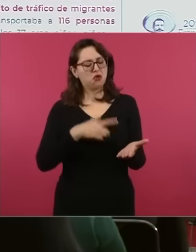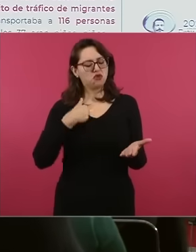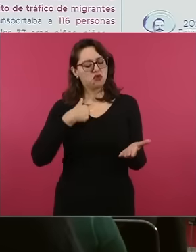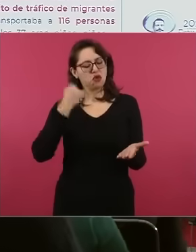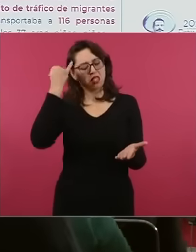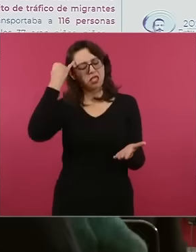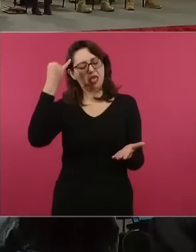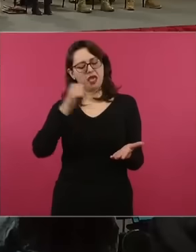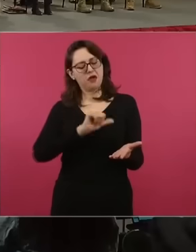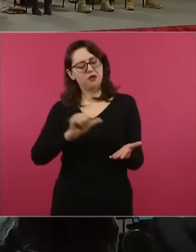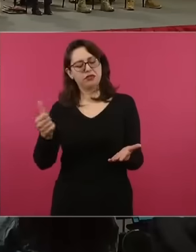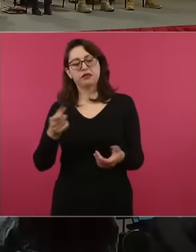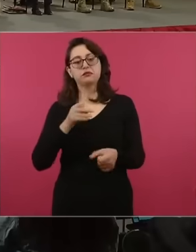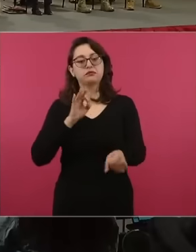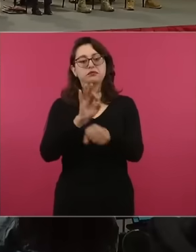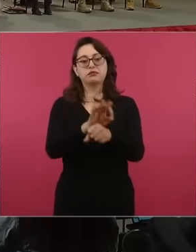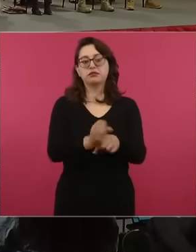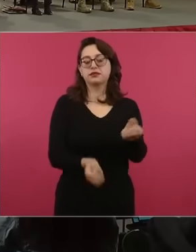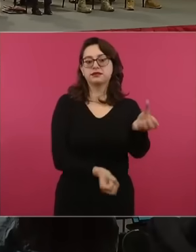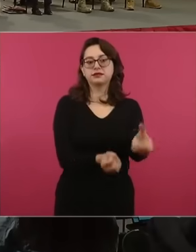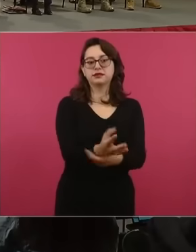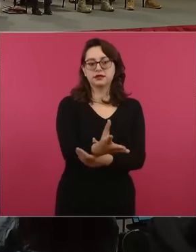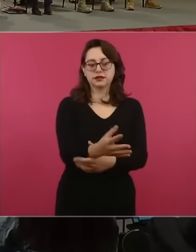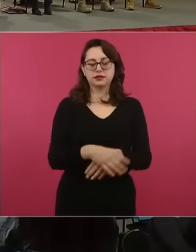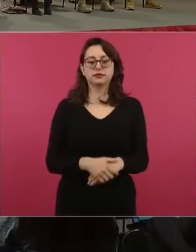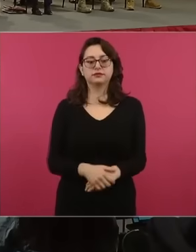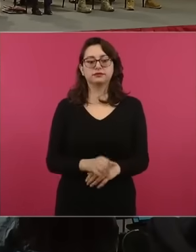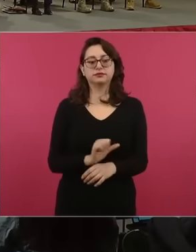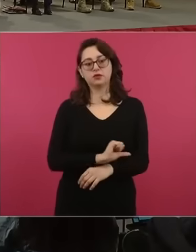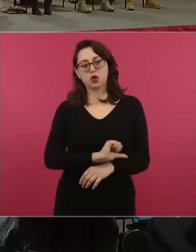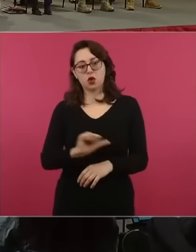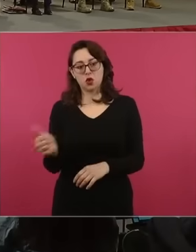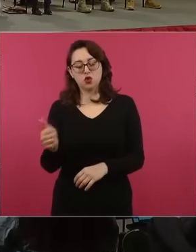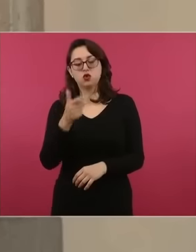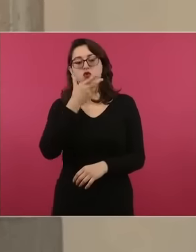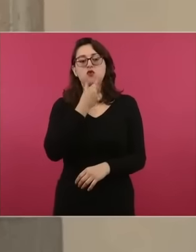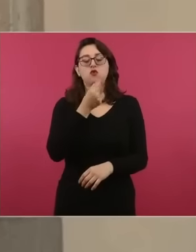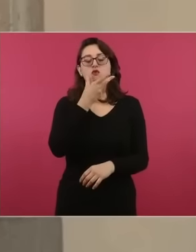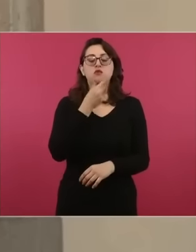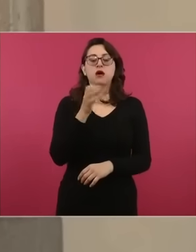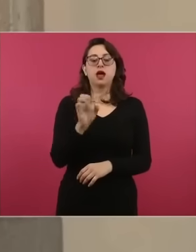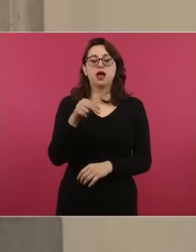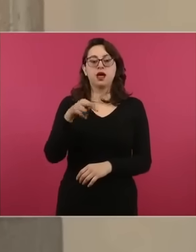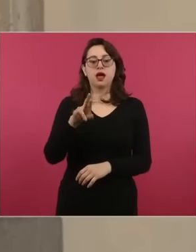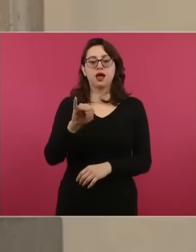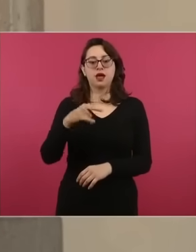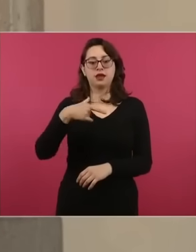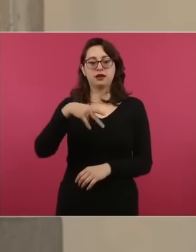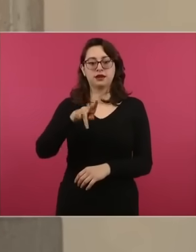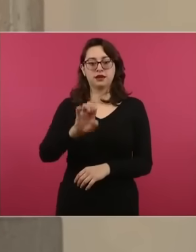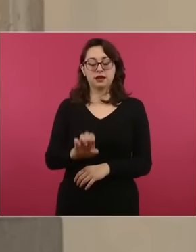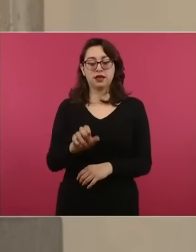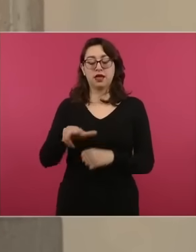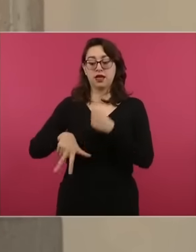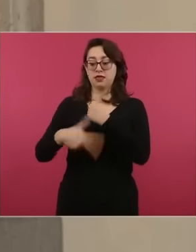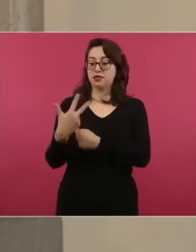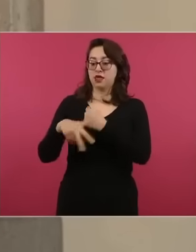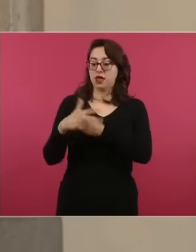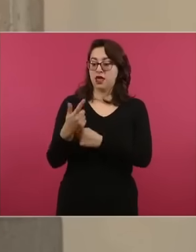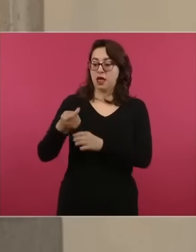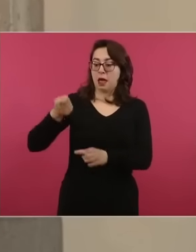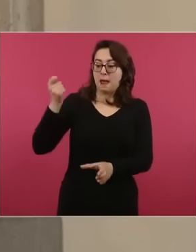siguiente caso el juez de control en Sonora Enrique Hernández Miranda él ha emitido Trece resoluciones